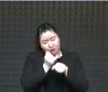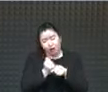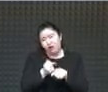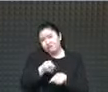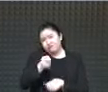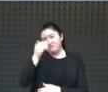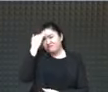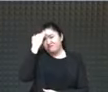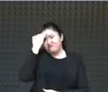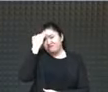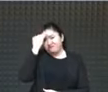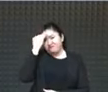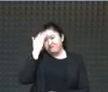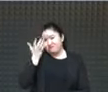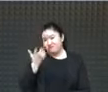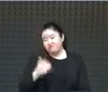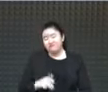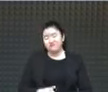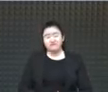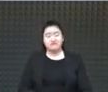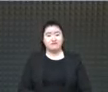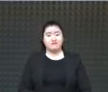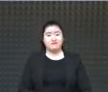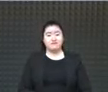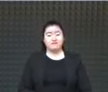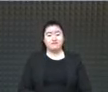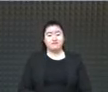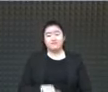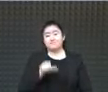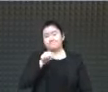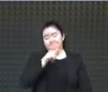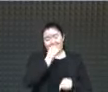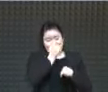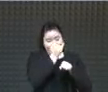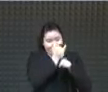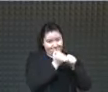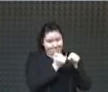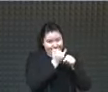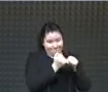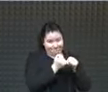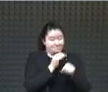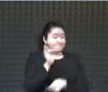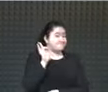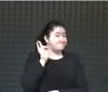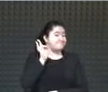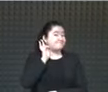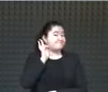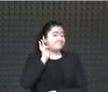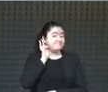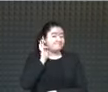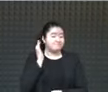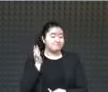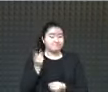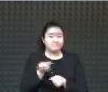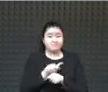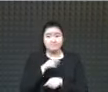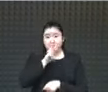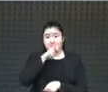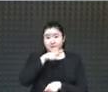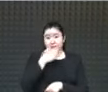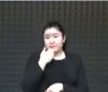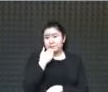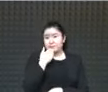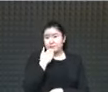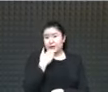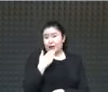Entonces, y en términos de la propia investigación de la Fiscalía, pues es muy, muy sólida. Entonces,